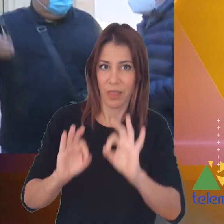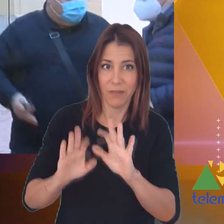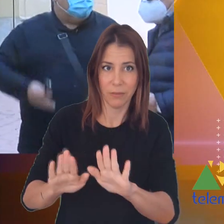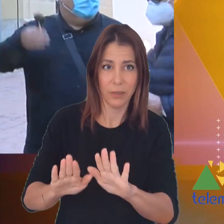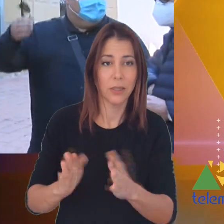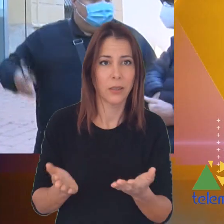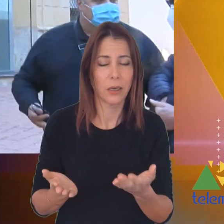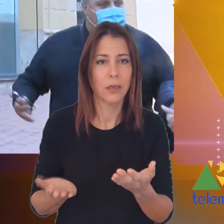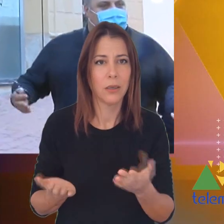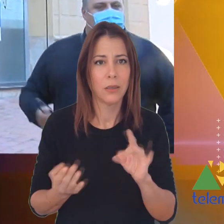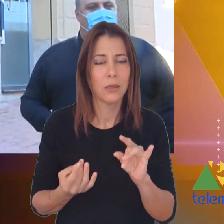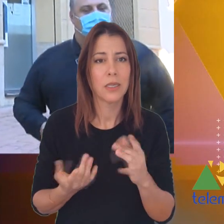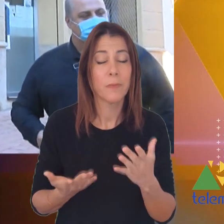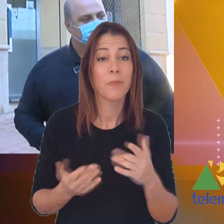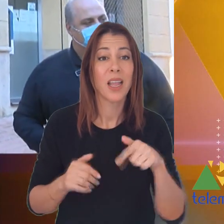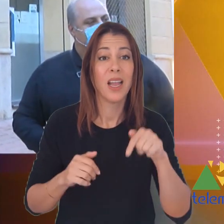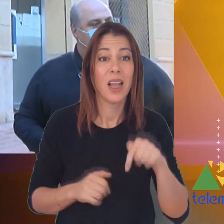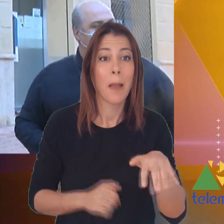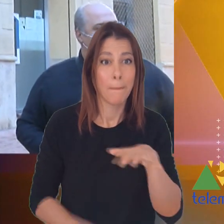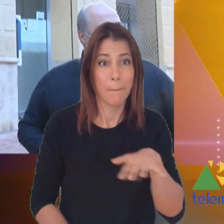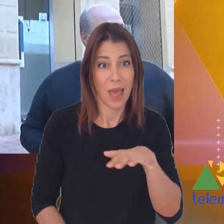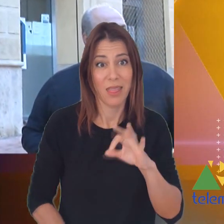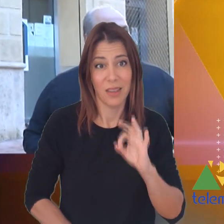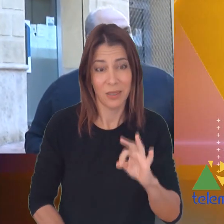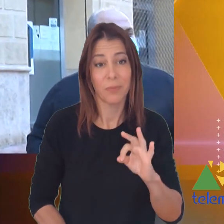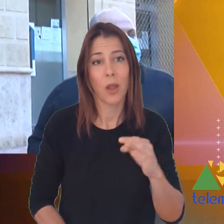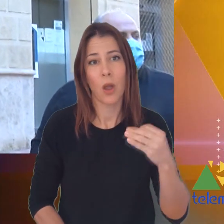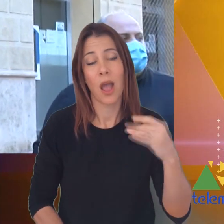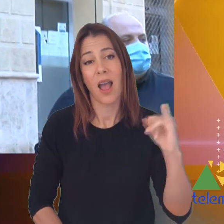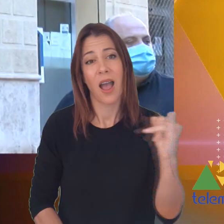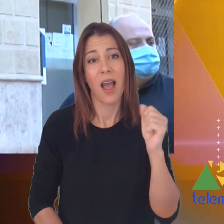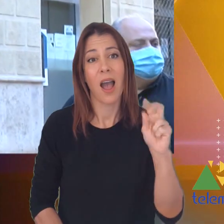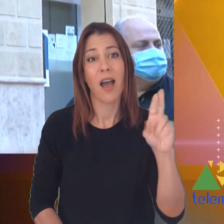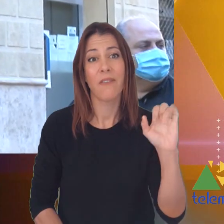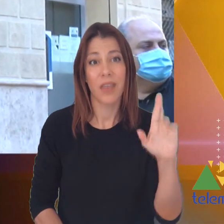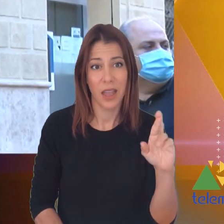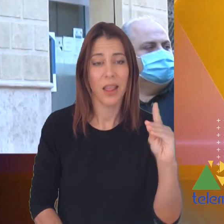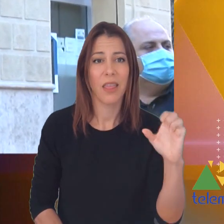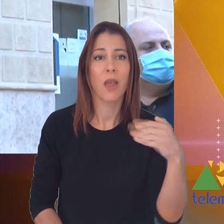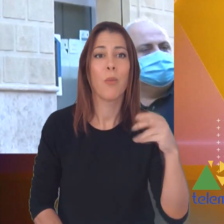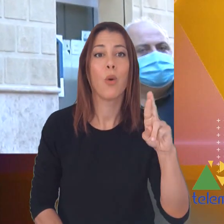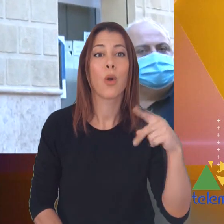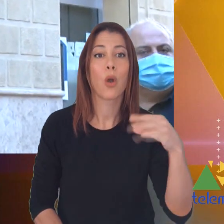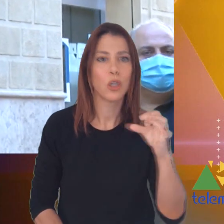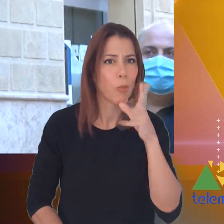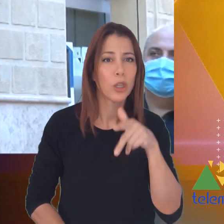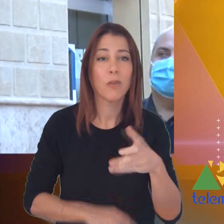Que hombre, debería estar, está en la Plaza Javier de Burgos. Este es un busto que sale de un concurso de